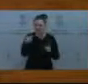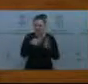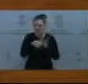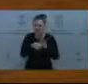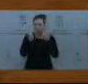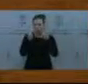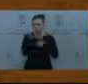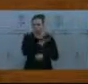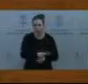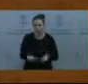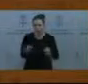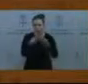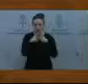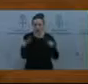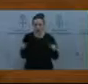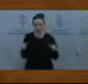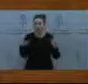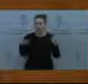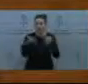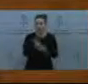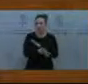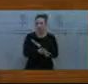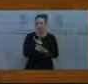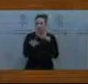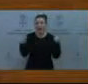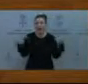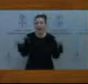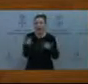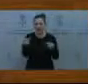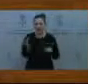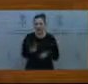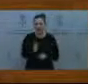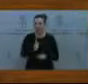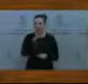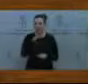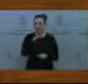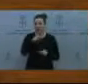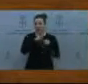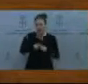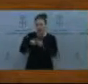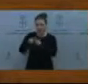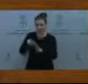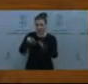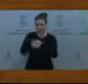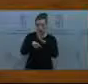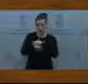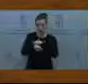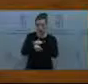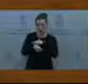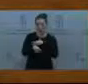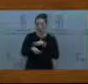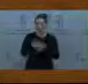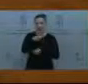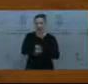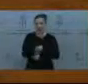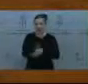mal termómetro, pésimo para analizar la gestión que no hace la Consejería debiendo